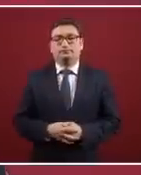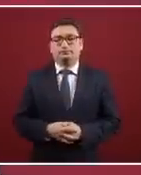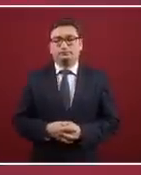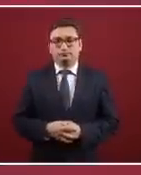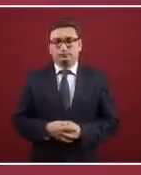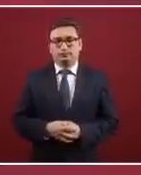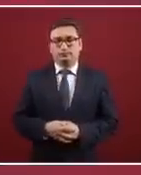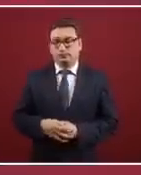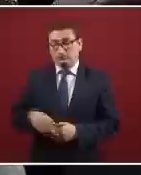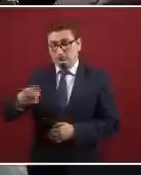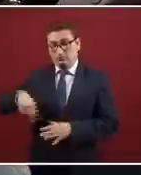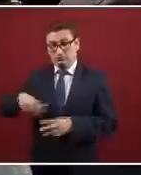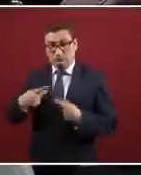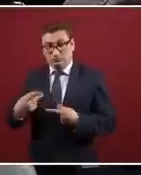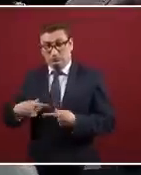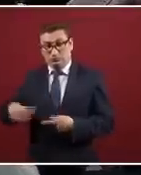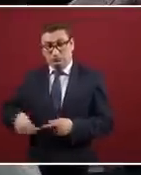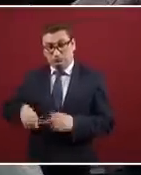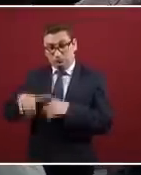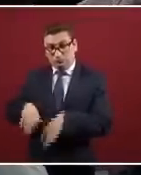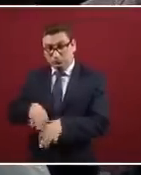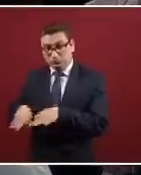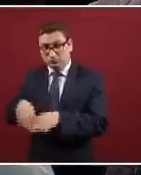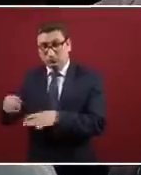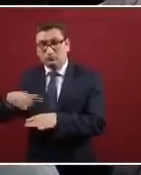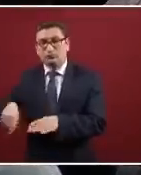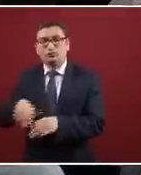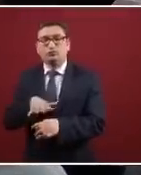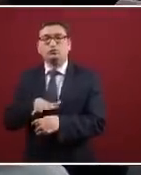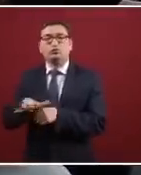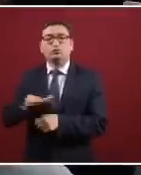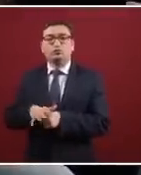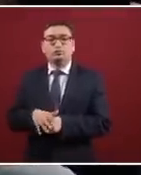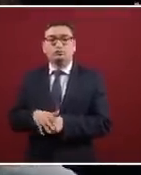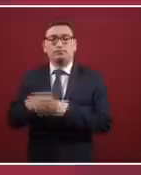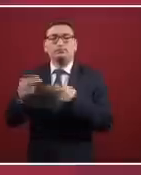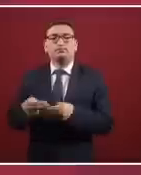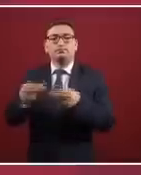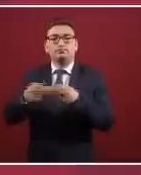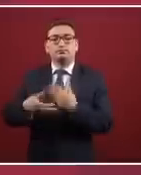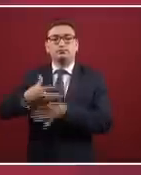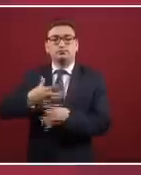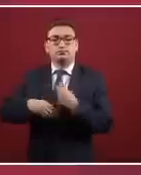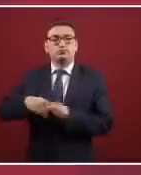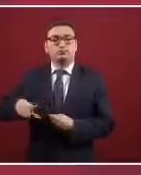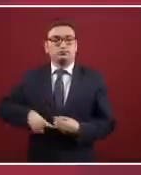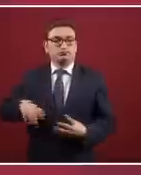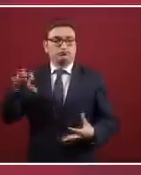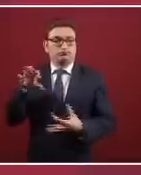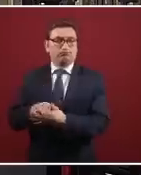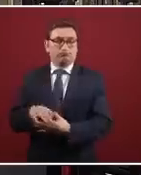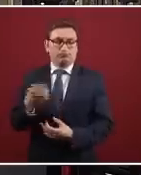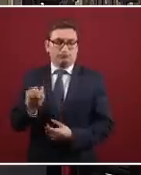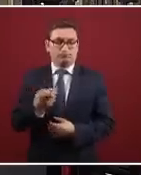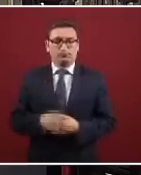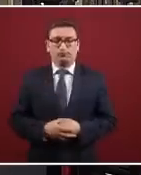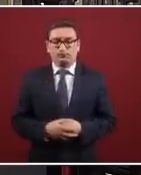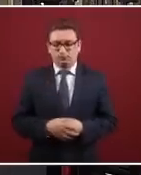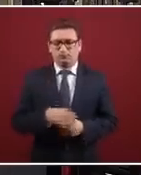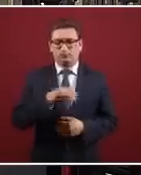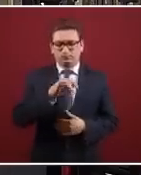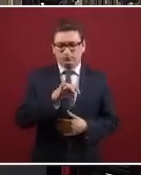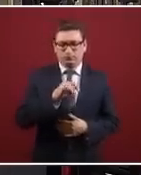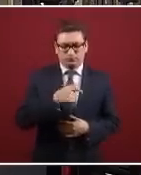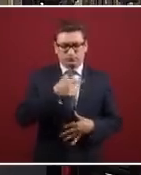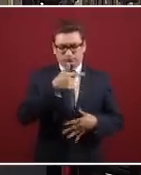a los servidores públicos son los negocios públicos. Bueno, estos lineamientos generales sí los conocemos, pero sí.